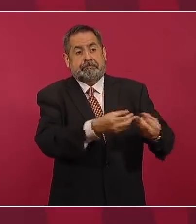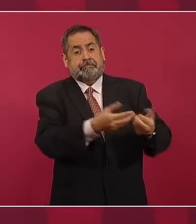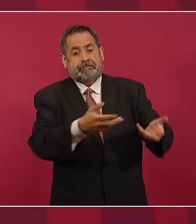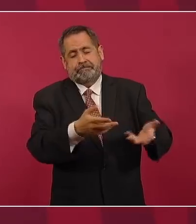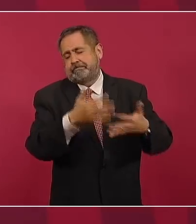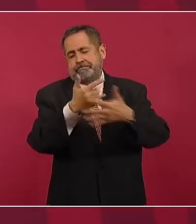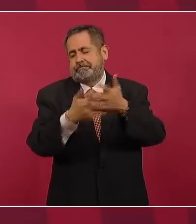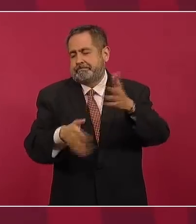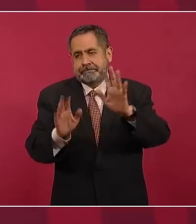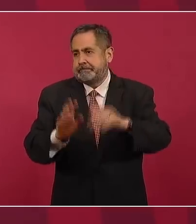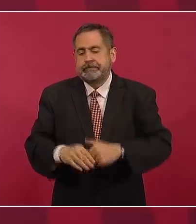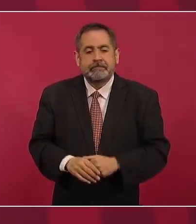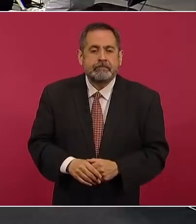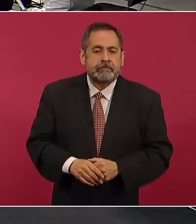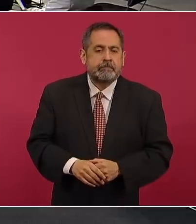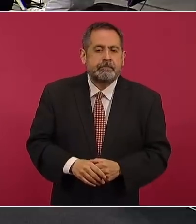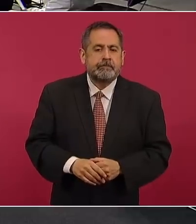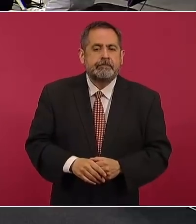En fin,